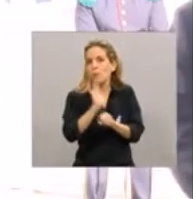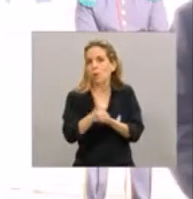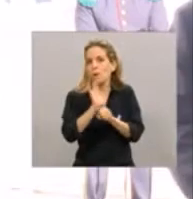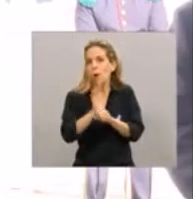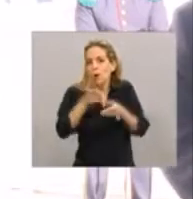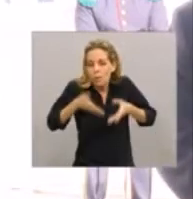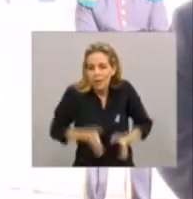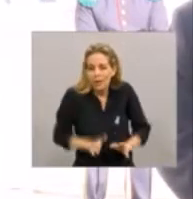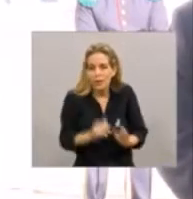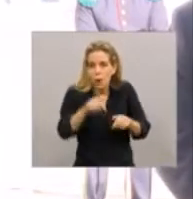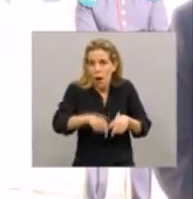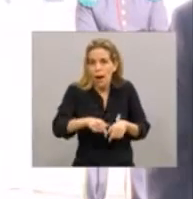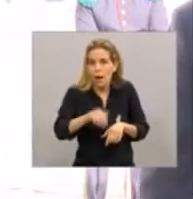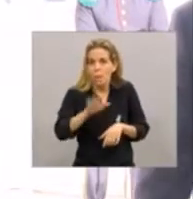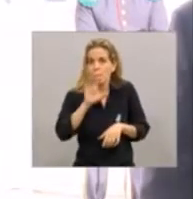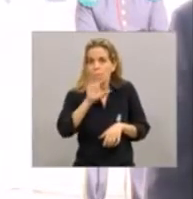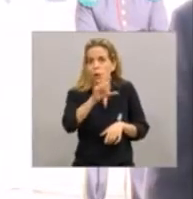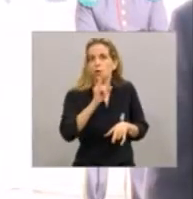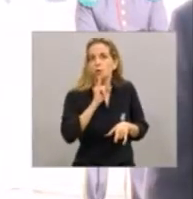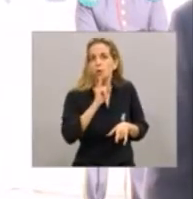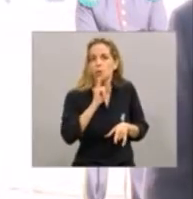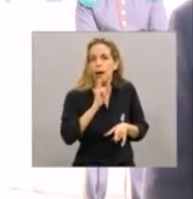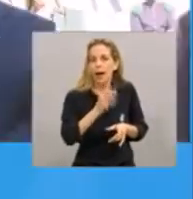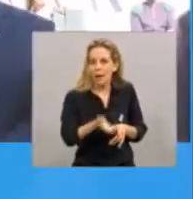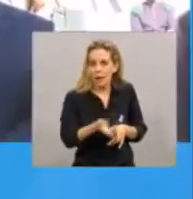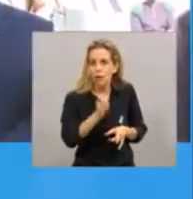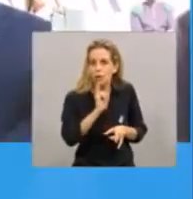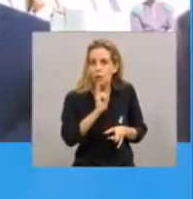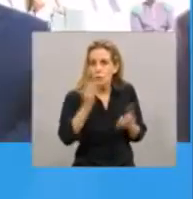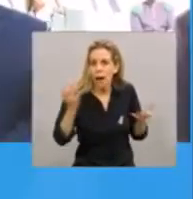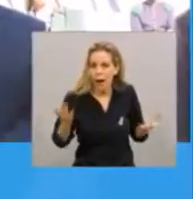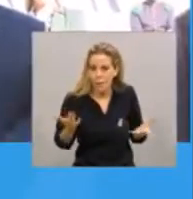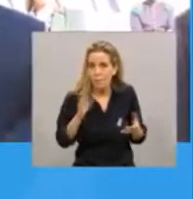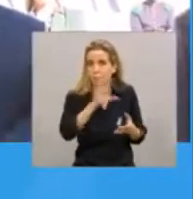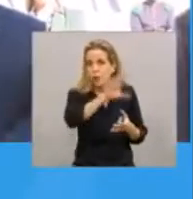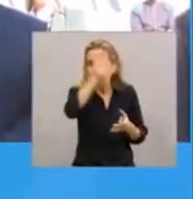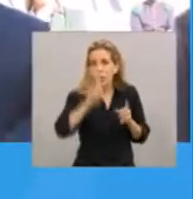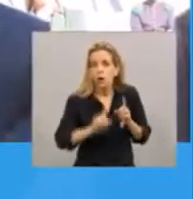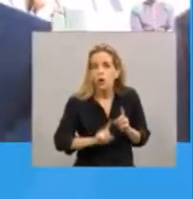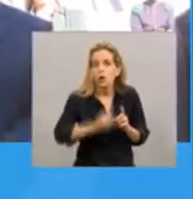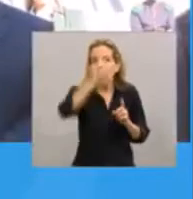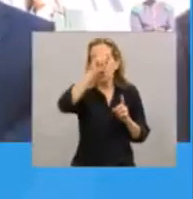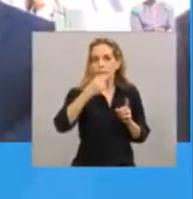nació en el interior nació en el norte argentino